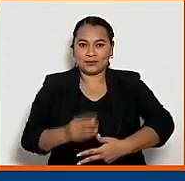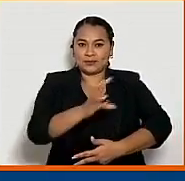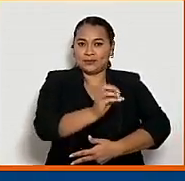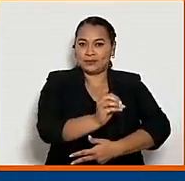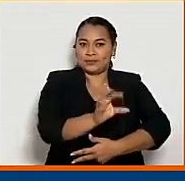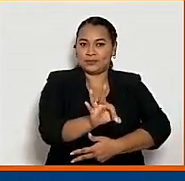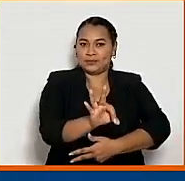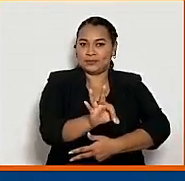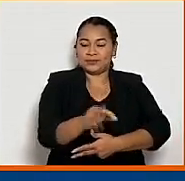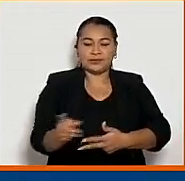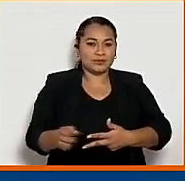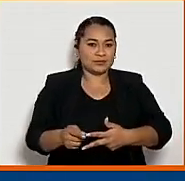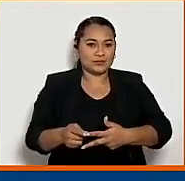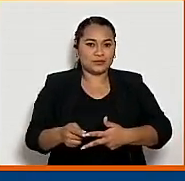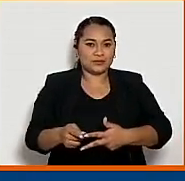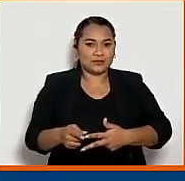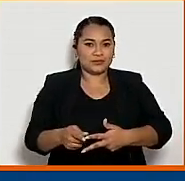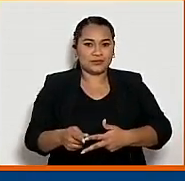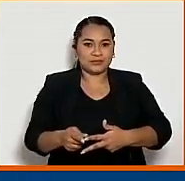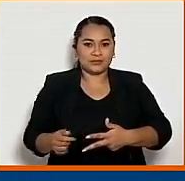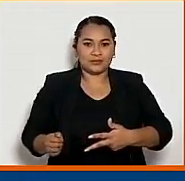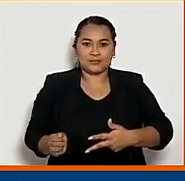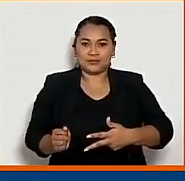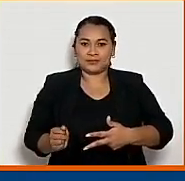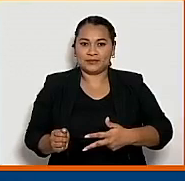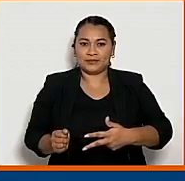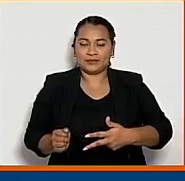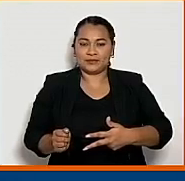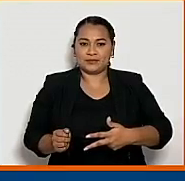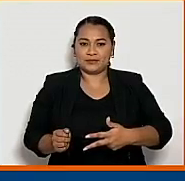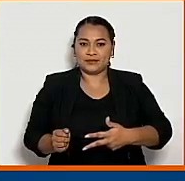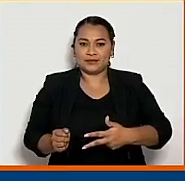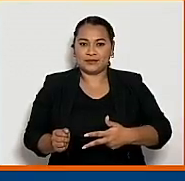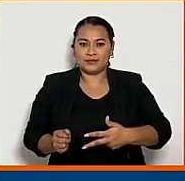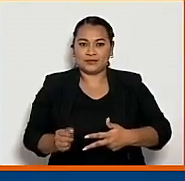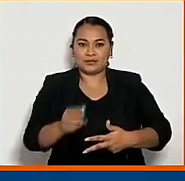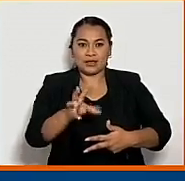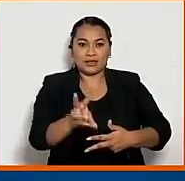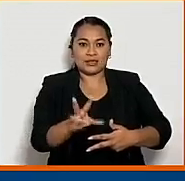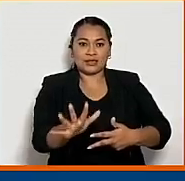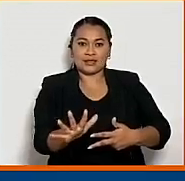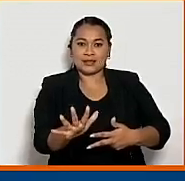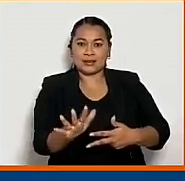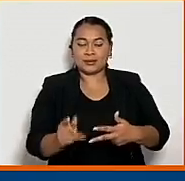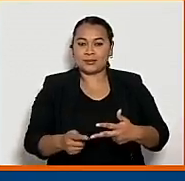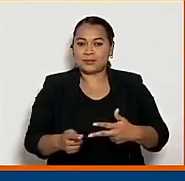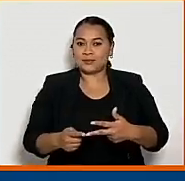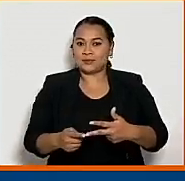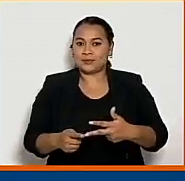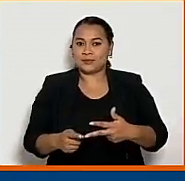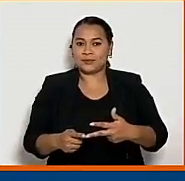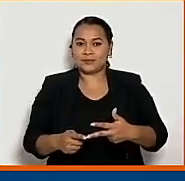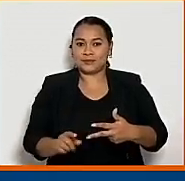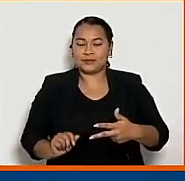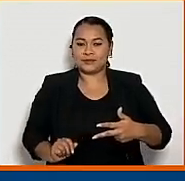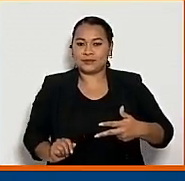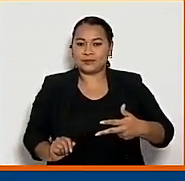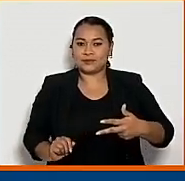09. Segundo número favorecido. Este es el 65, tercer y decisivo número ganador,